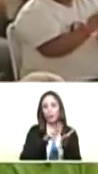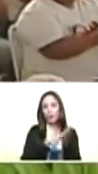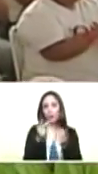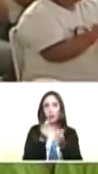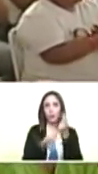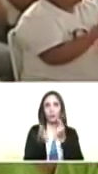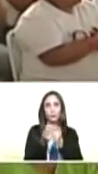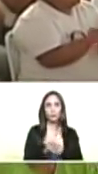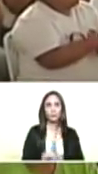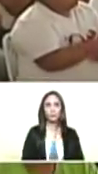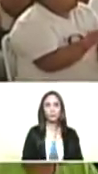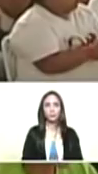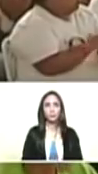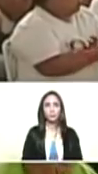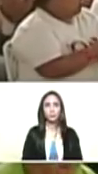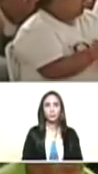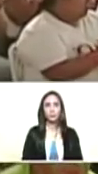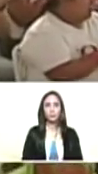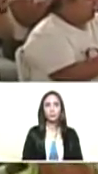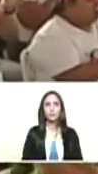16.474.000.000 de bolívares.